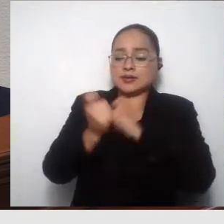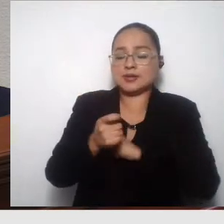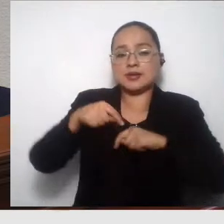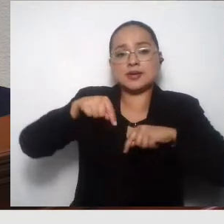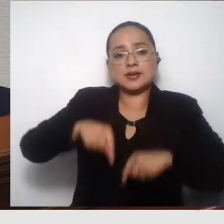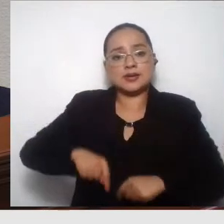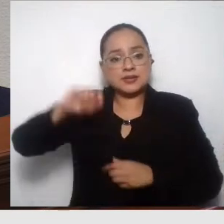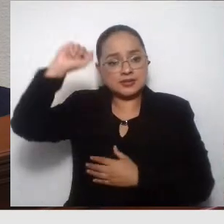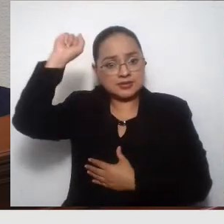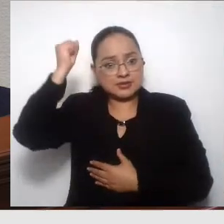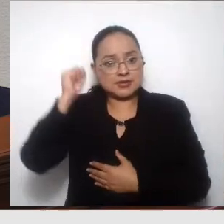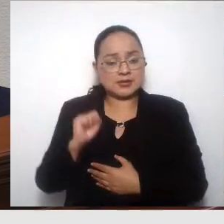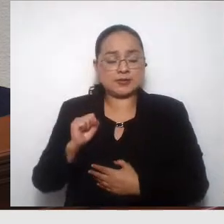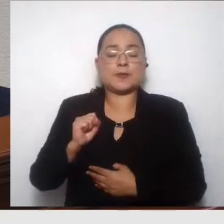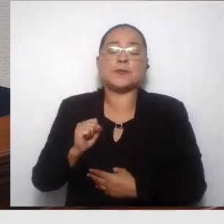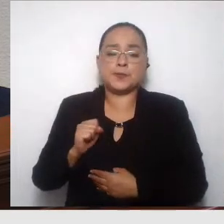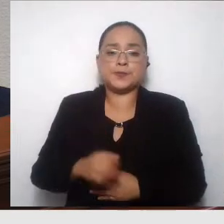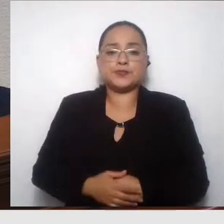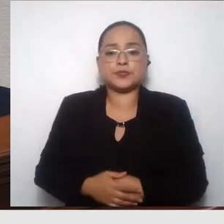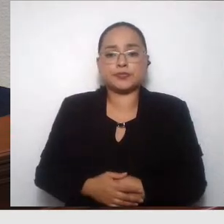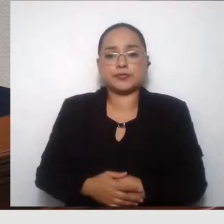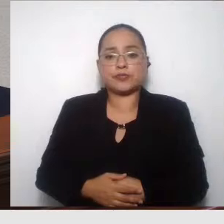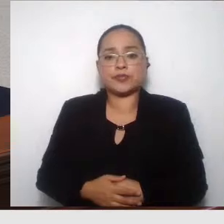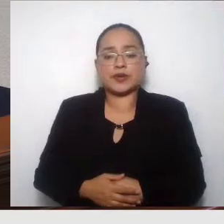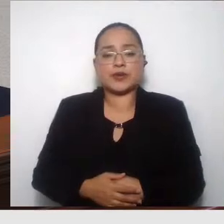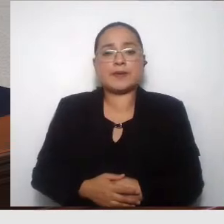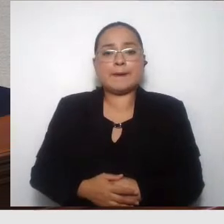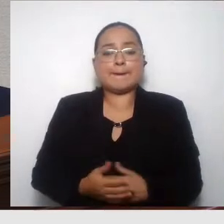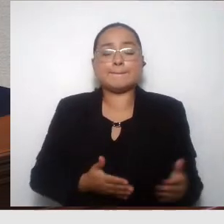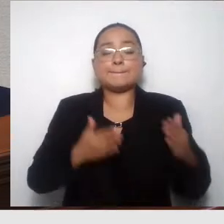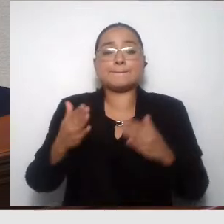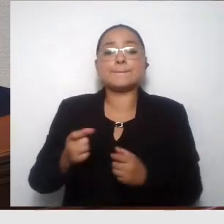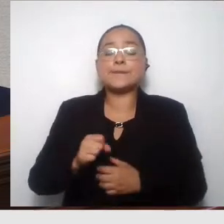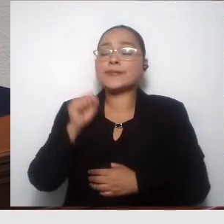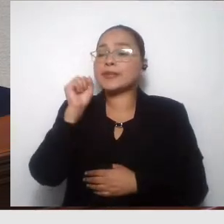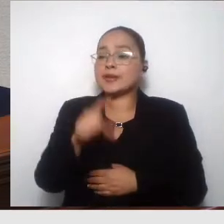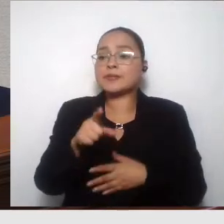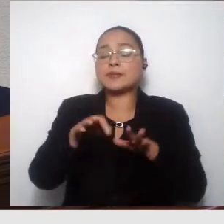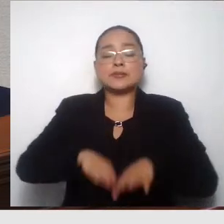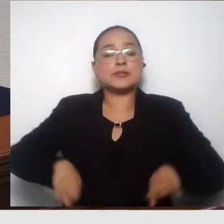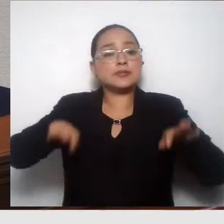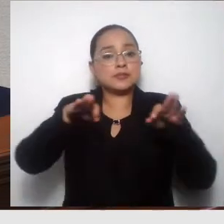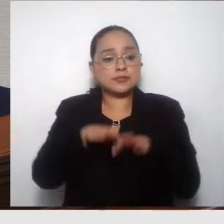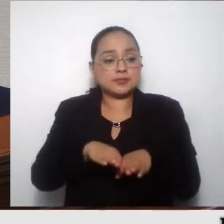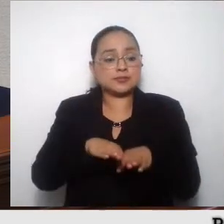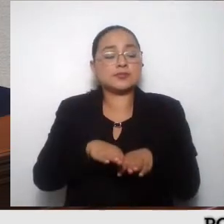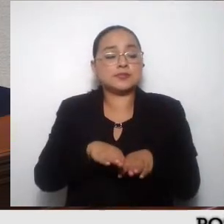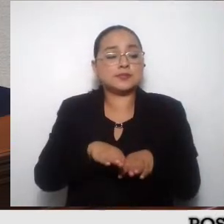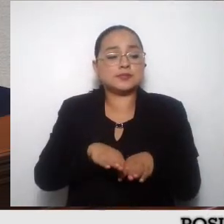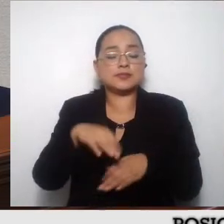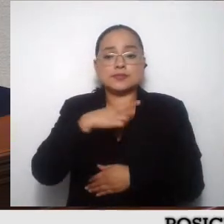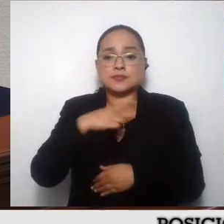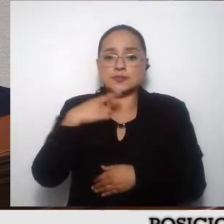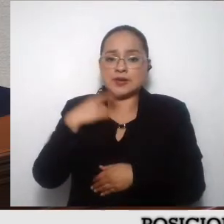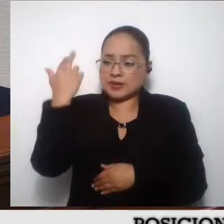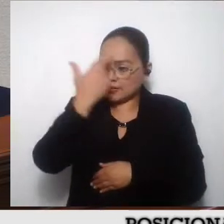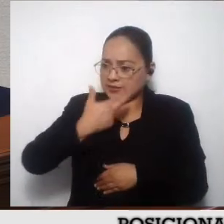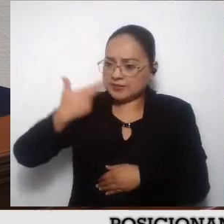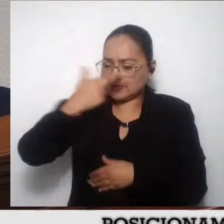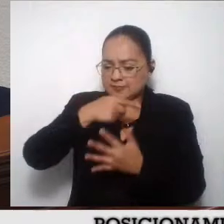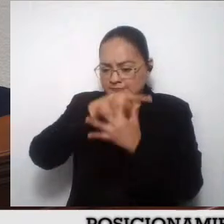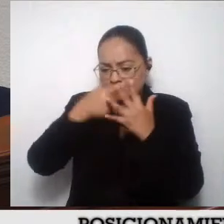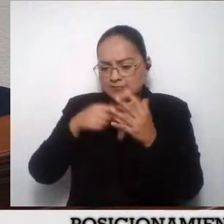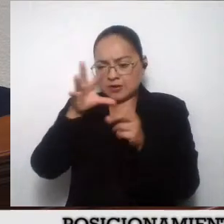nuestra entidad necesita. También es motivo de una adecuada valoración el hecho de que cada